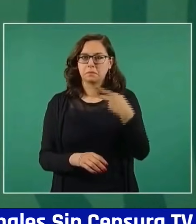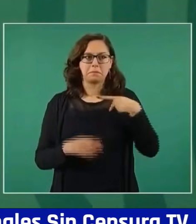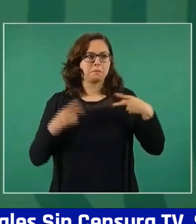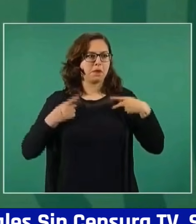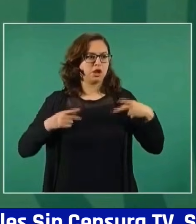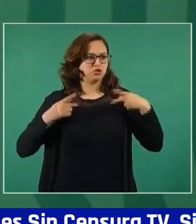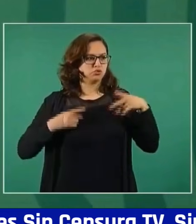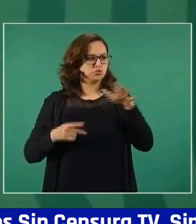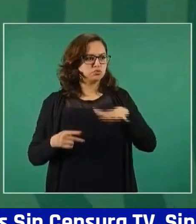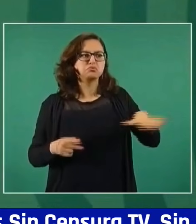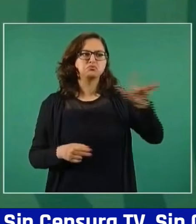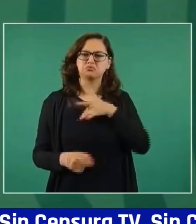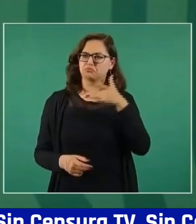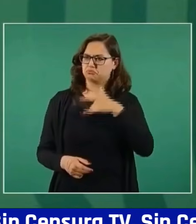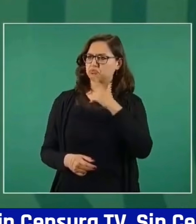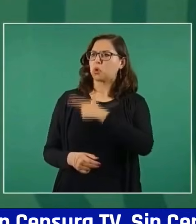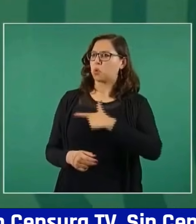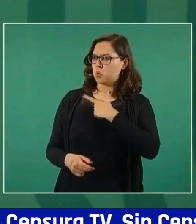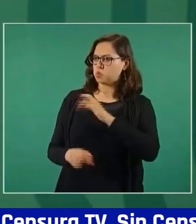se presente